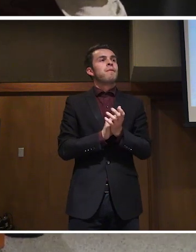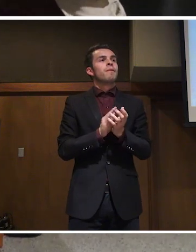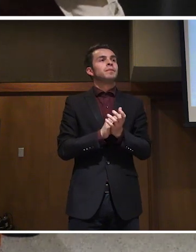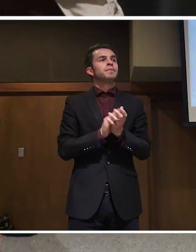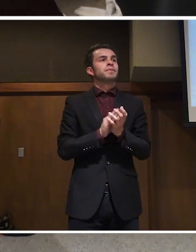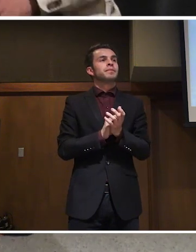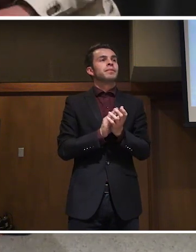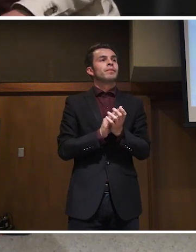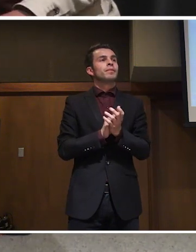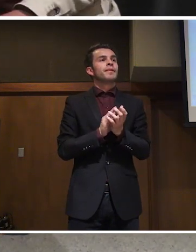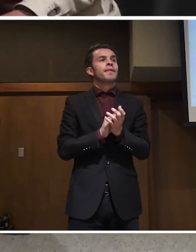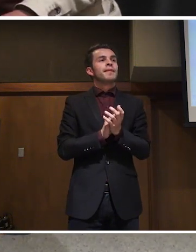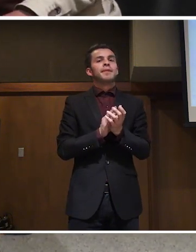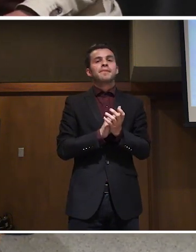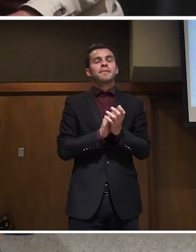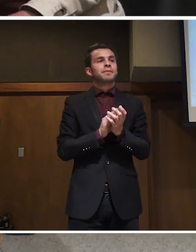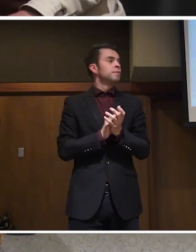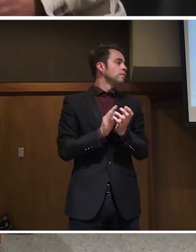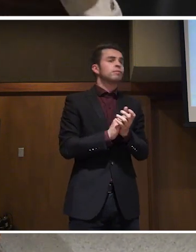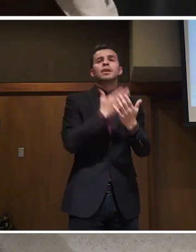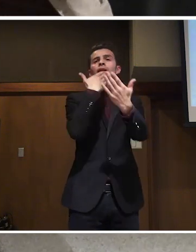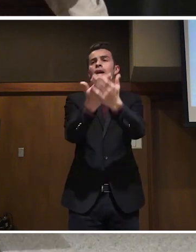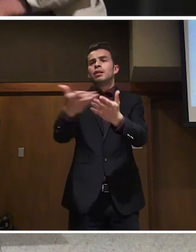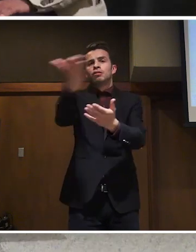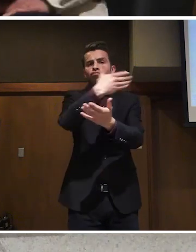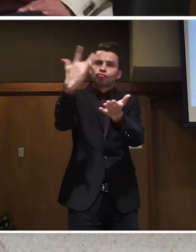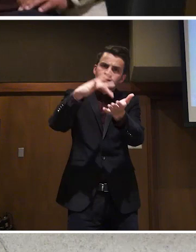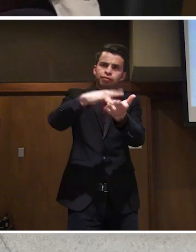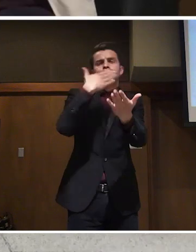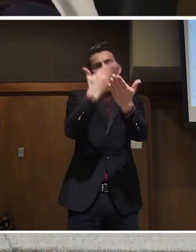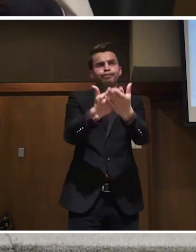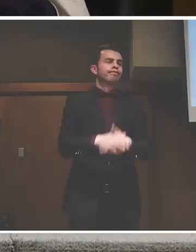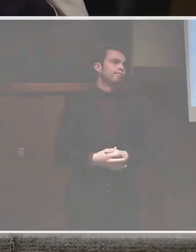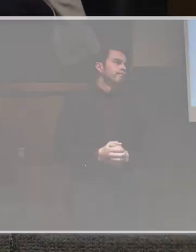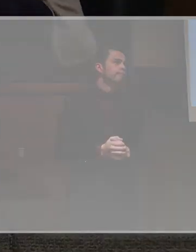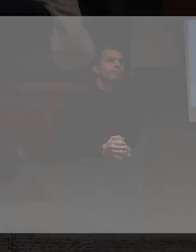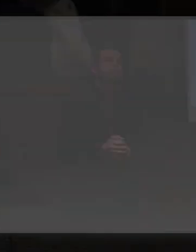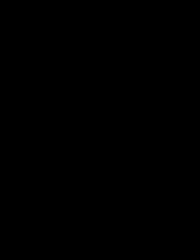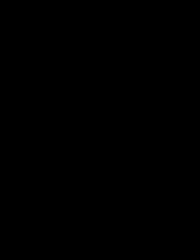Muchas gracias a todos por su asistencia.